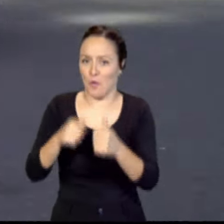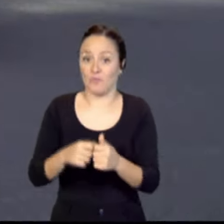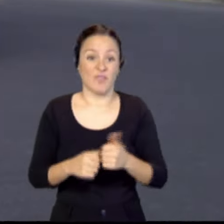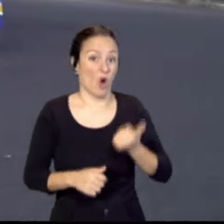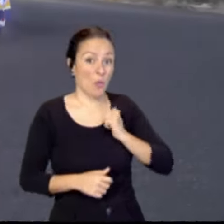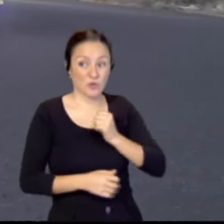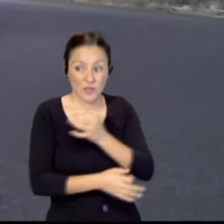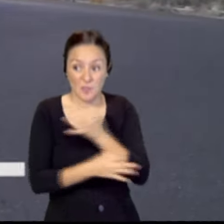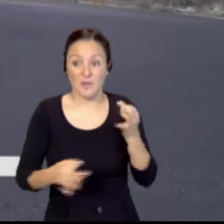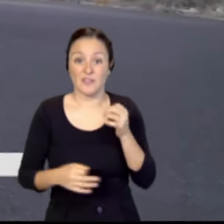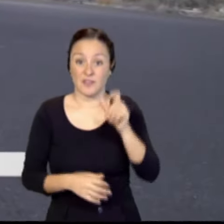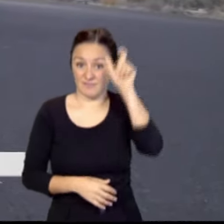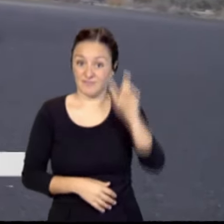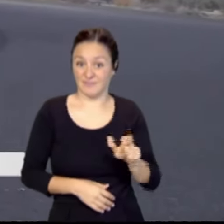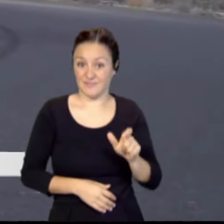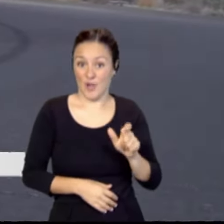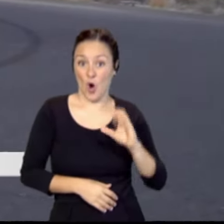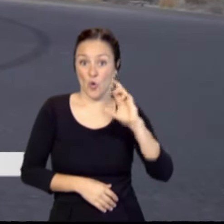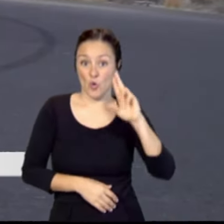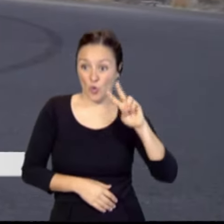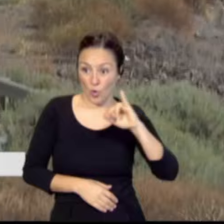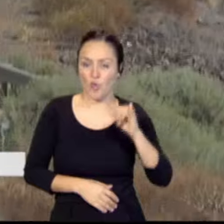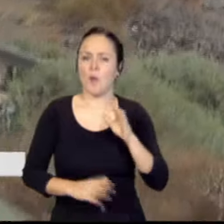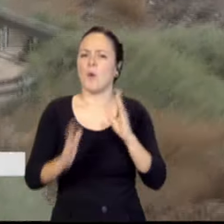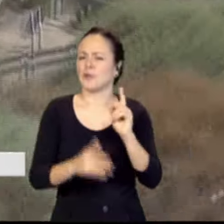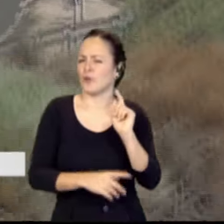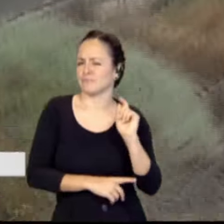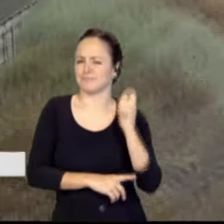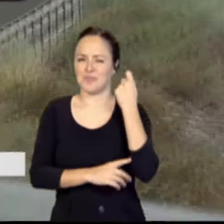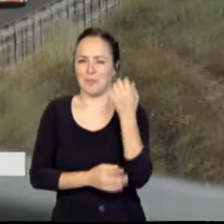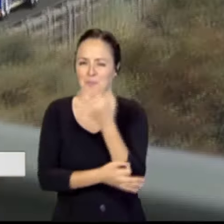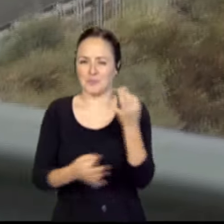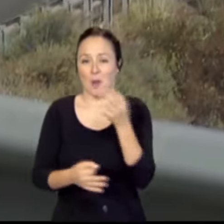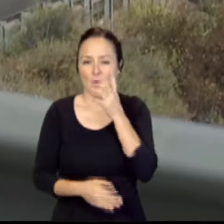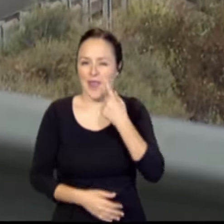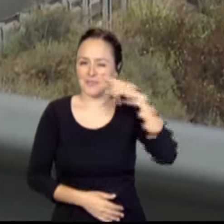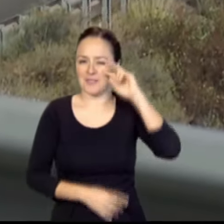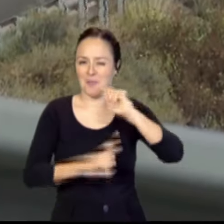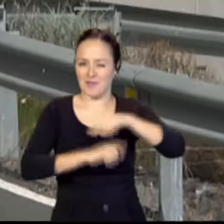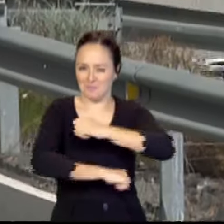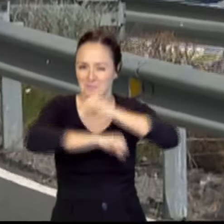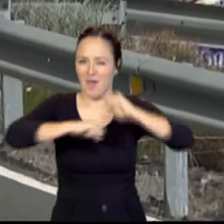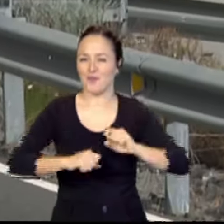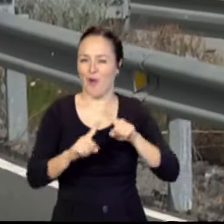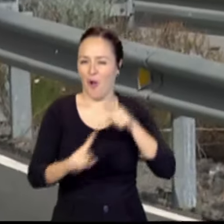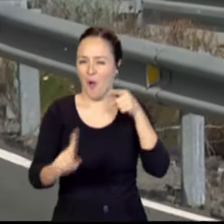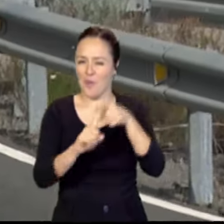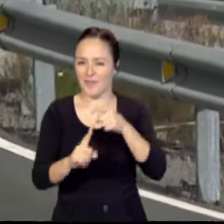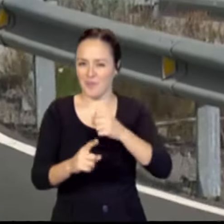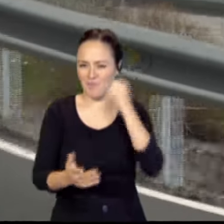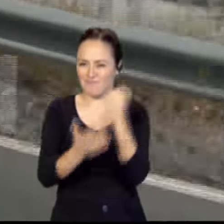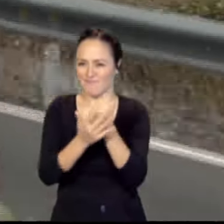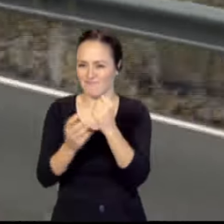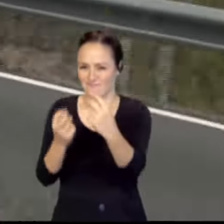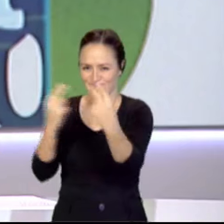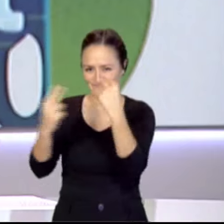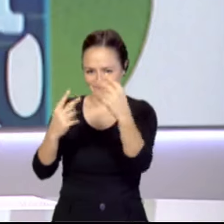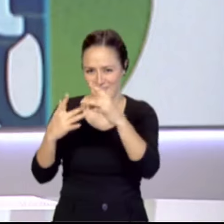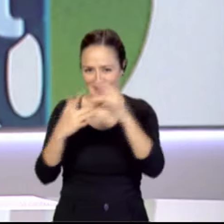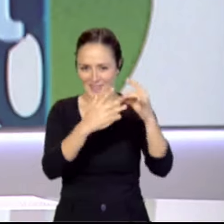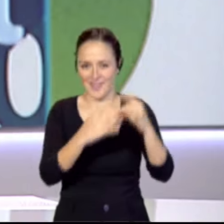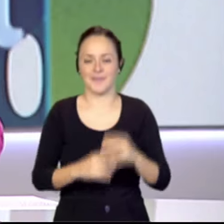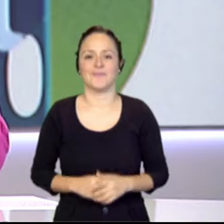Enrique le llega en su mejor momento personal tiene experiencia y madurez de sobra para dejar huella Más allá del archipiélago